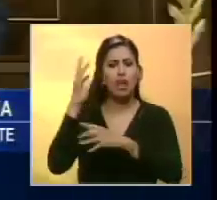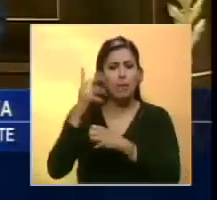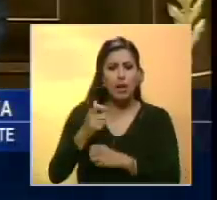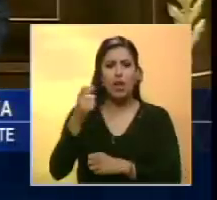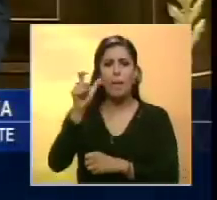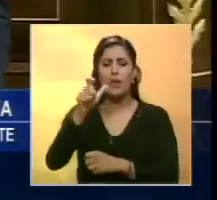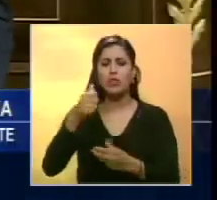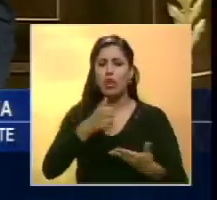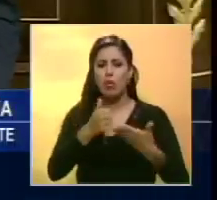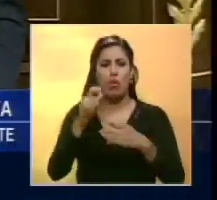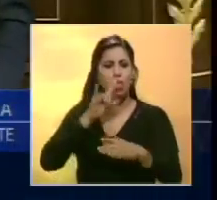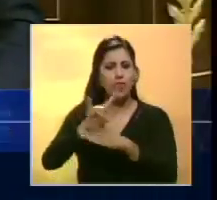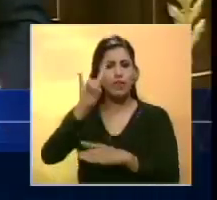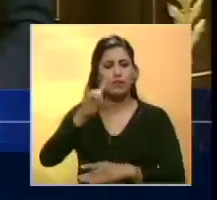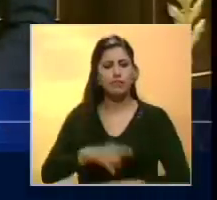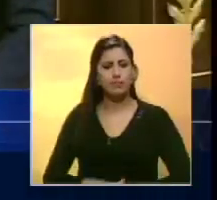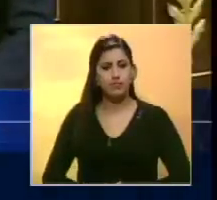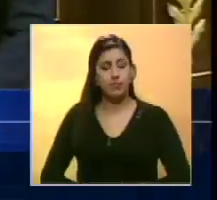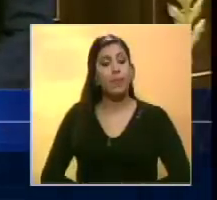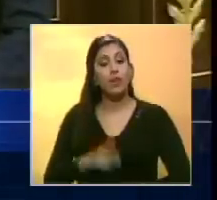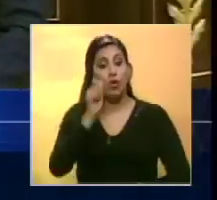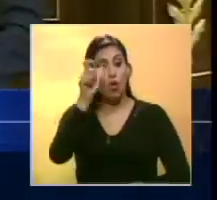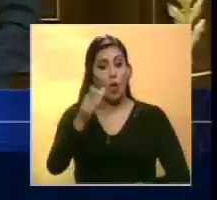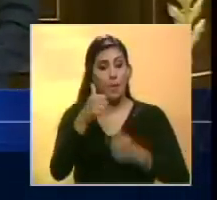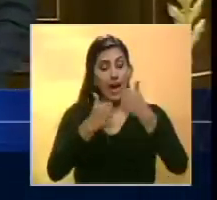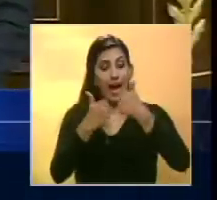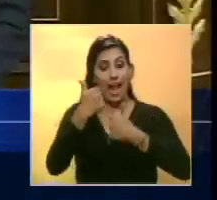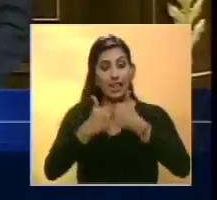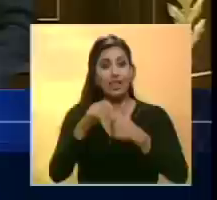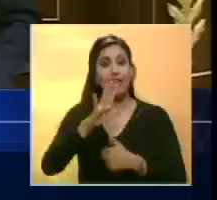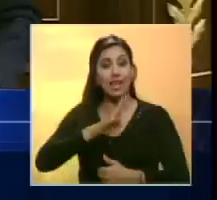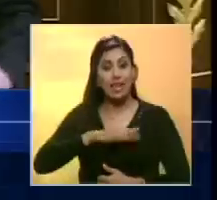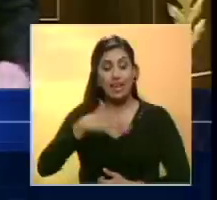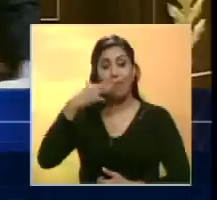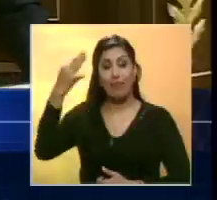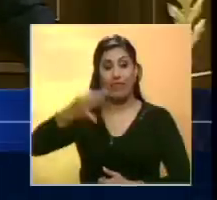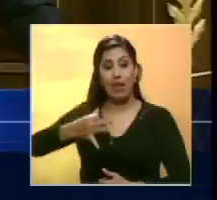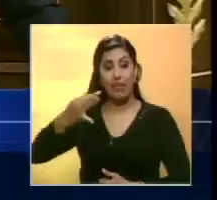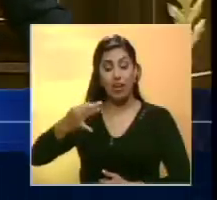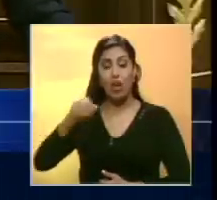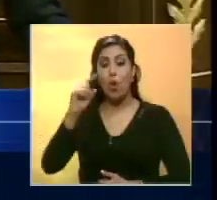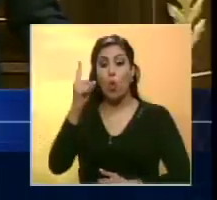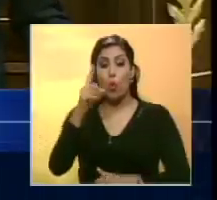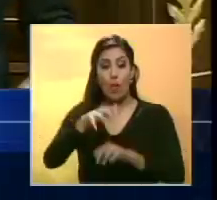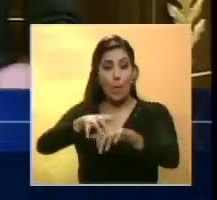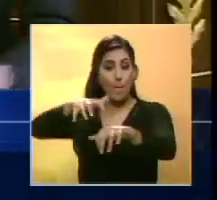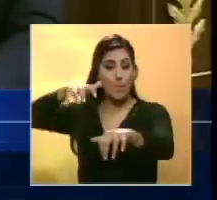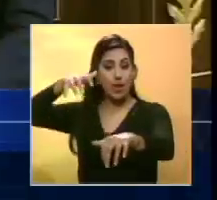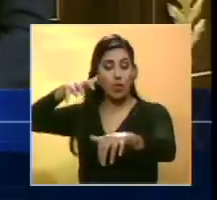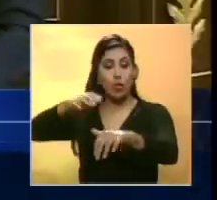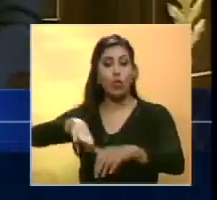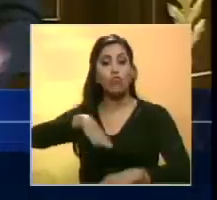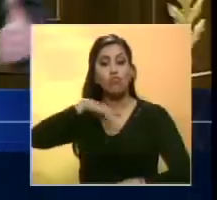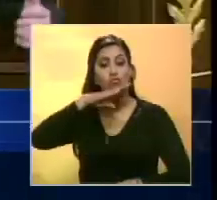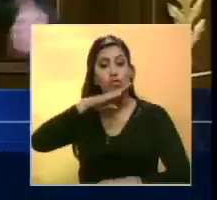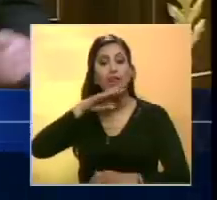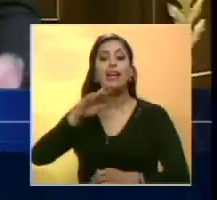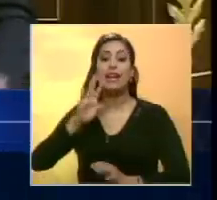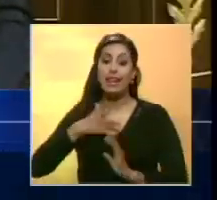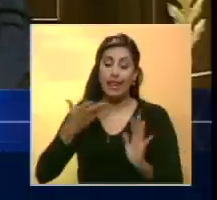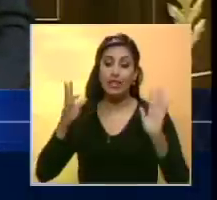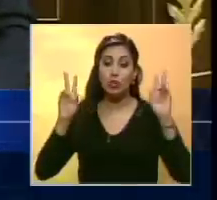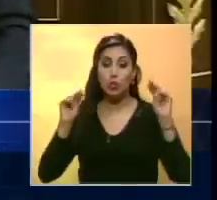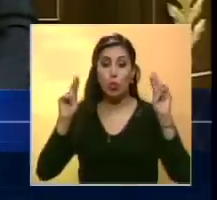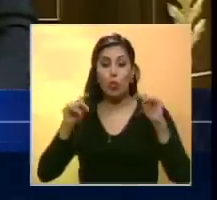las manos vacías. El señor candidato, en lugar de intentar articular en serio una mayoría suficiente, que es lo que se supone